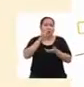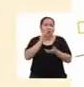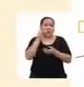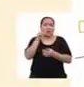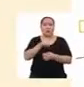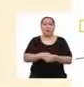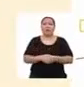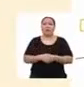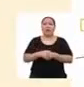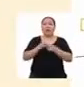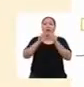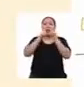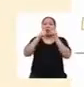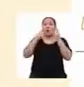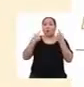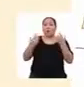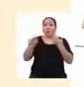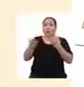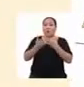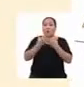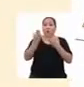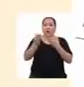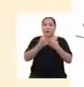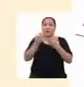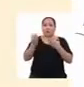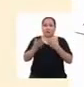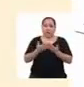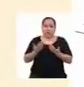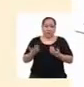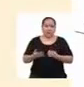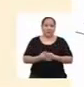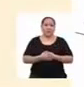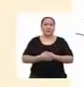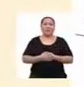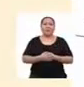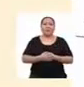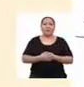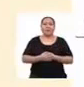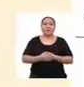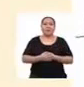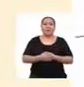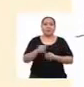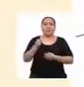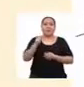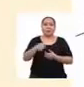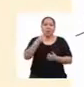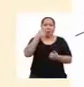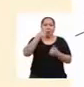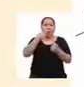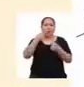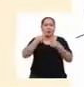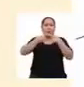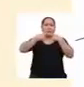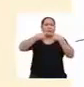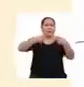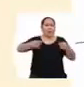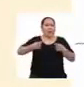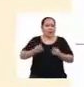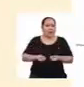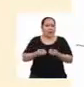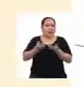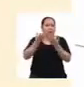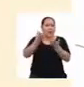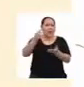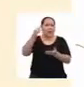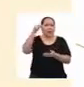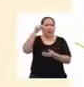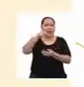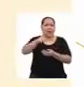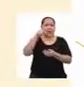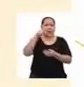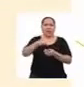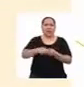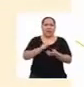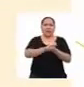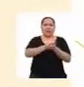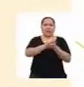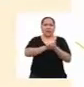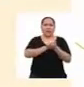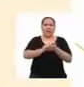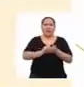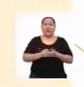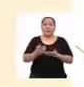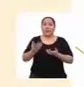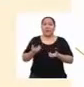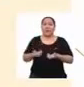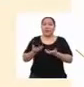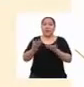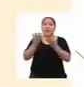Un lenguaje sencillo, coloquial. ¿Cuál es el mensaje que quiero dar en este texto? Quiero dar